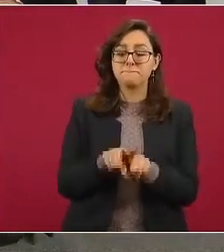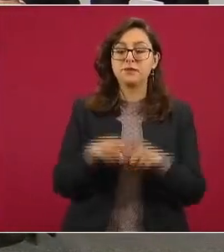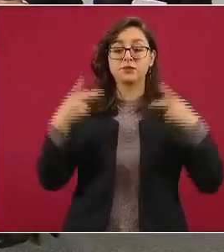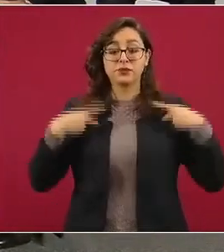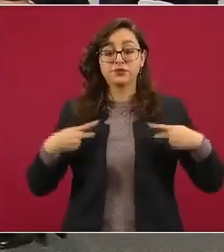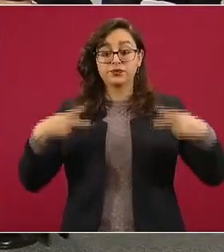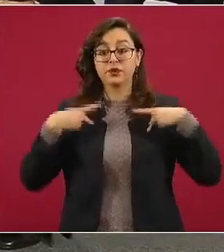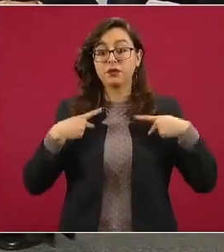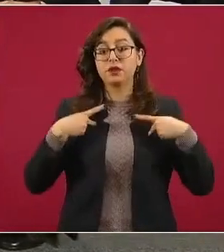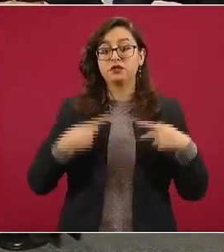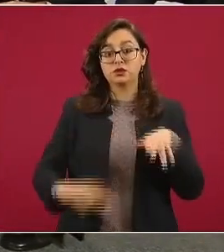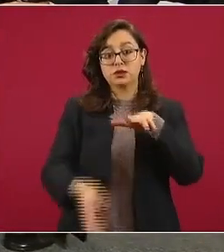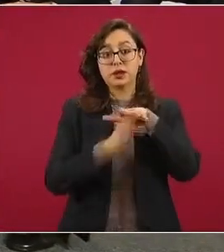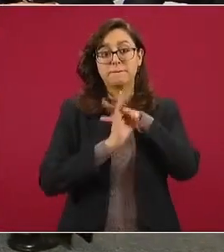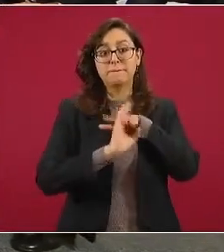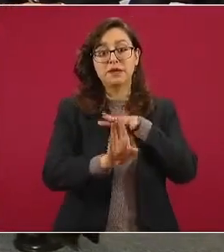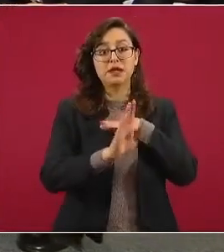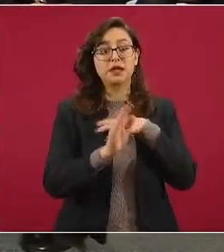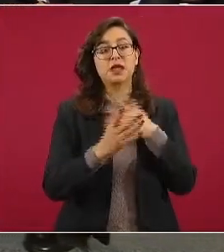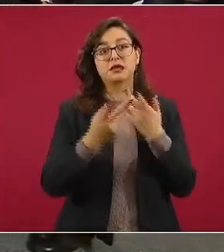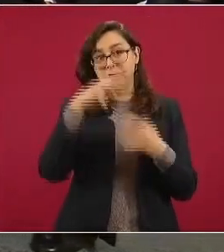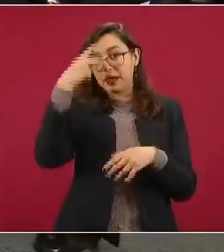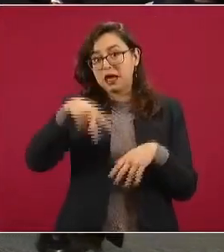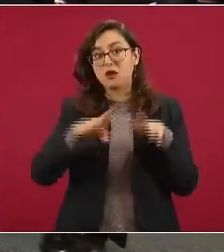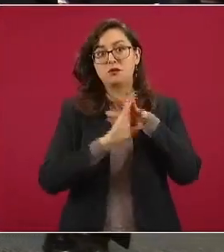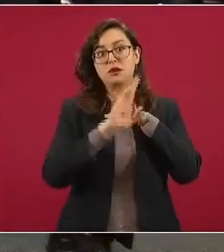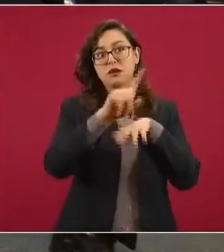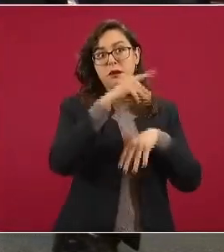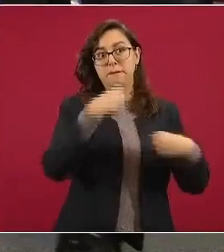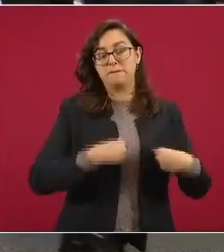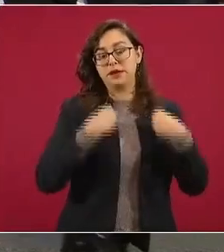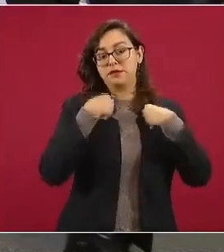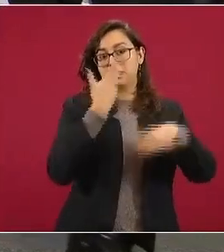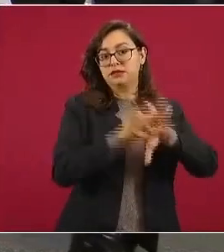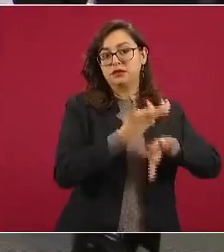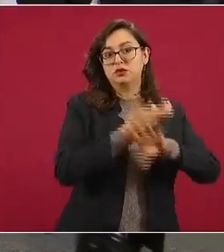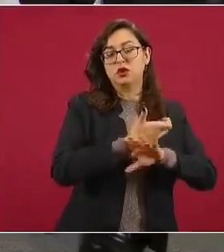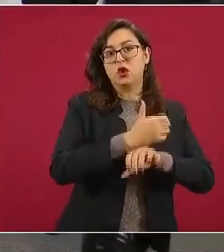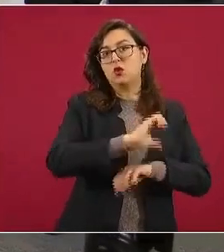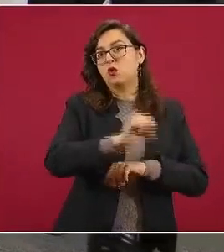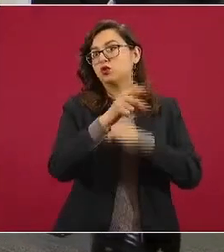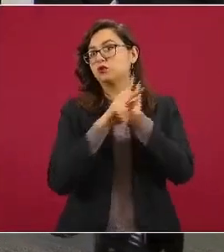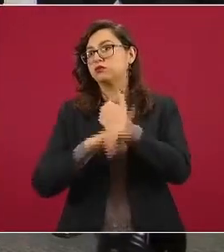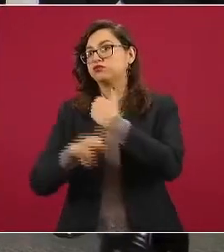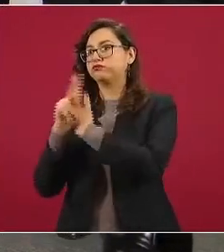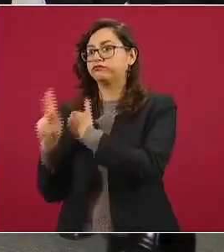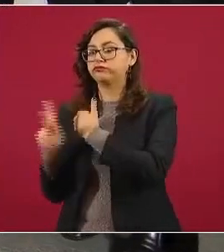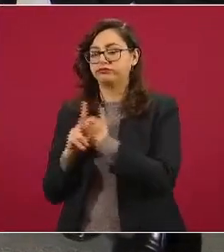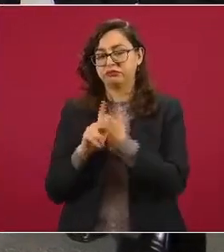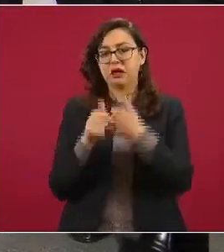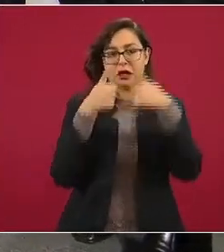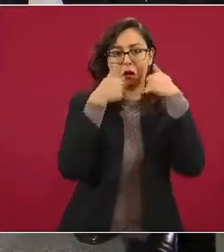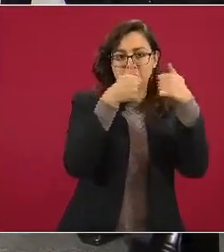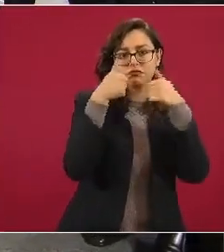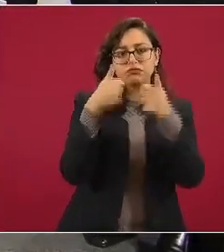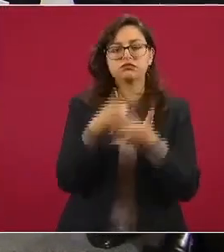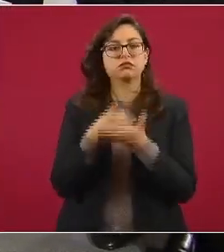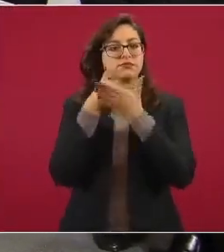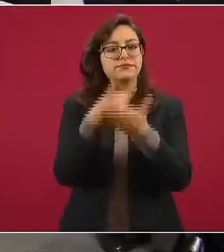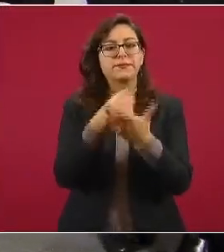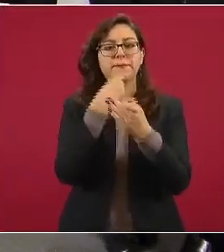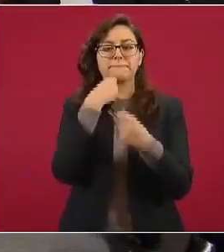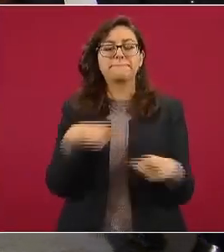paisanos que están en Estados Unidos y en otros países, y nos ayuda en todo